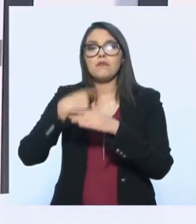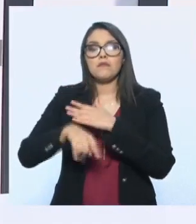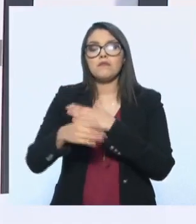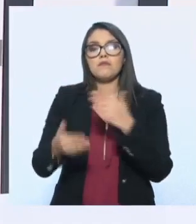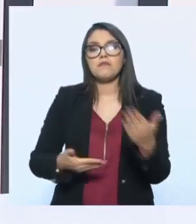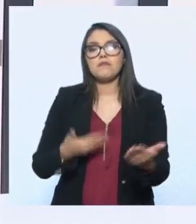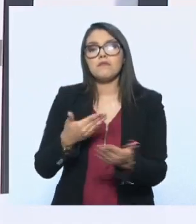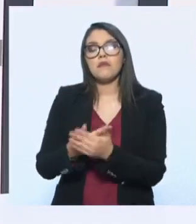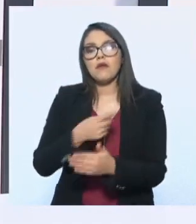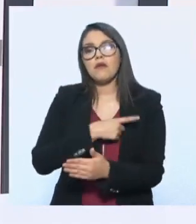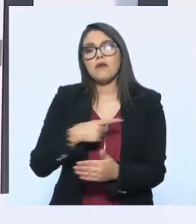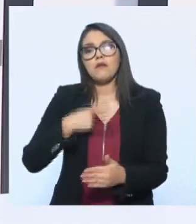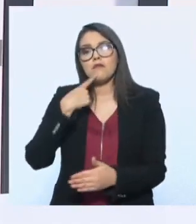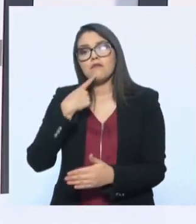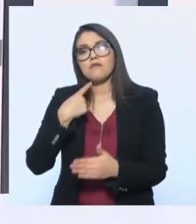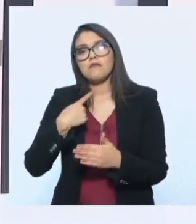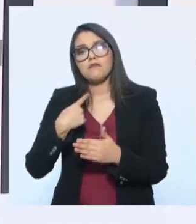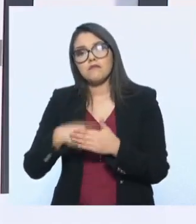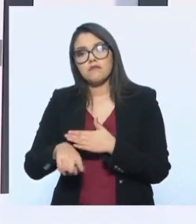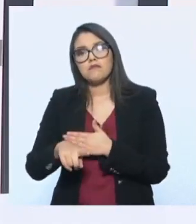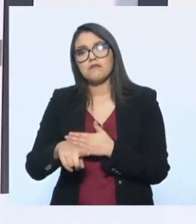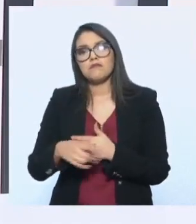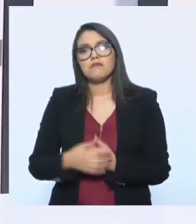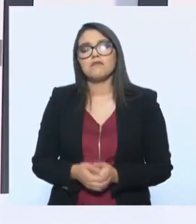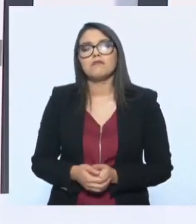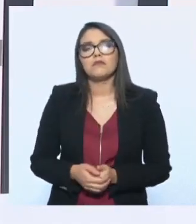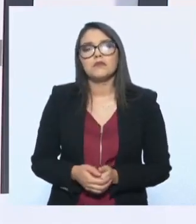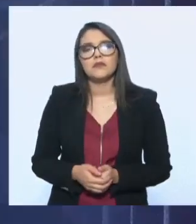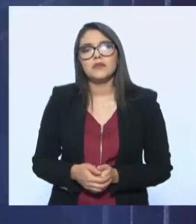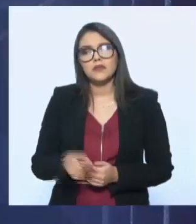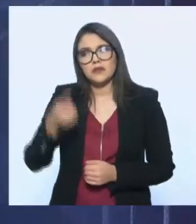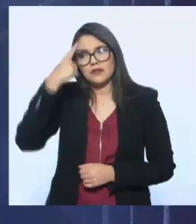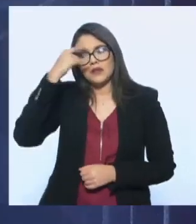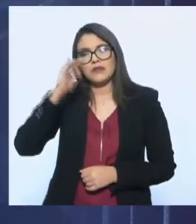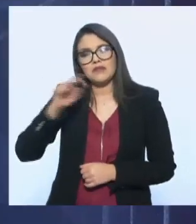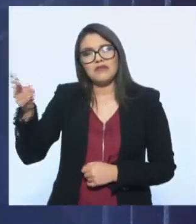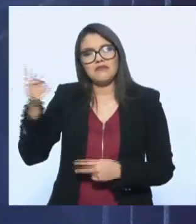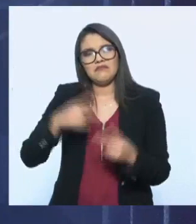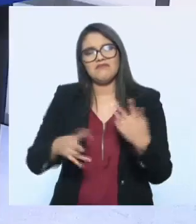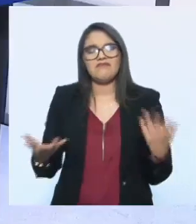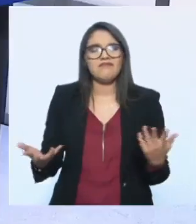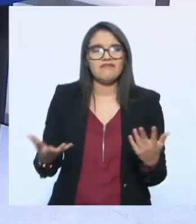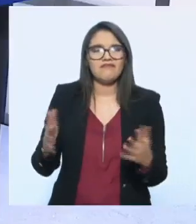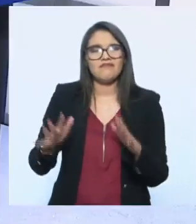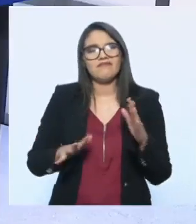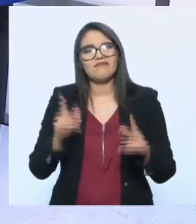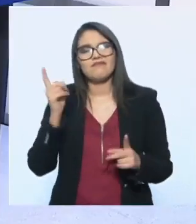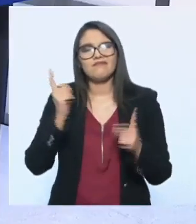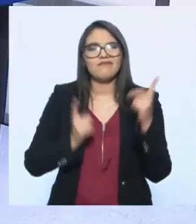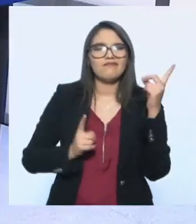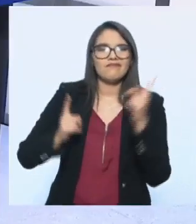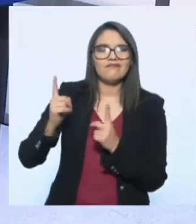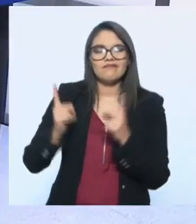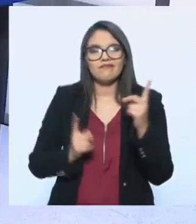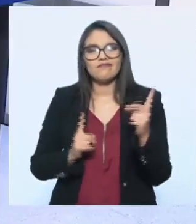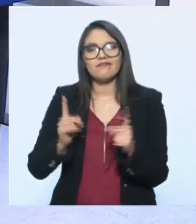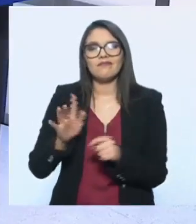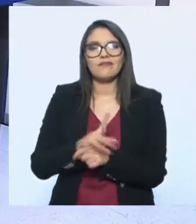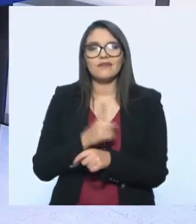presentar denuncias penales, reparación del daño. ¿Y crees que sí venga ella? No dudo, lo dudo. Yo creo que salvo